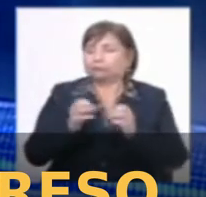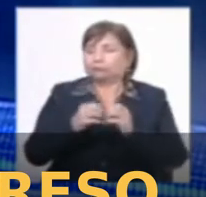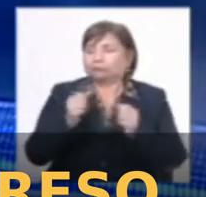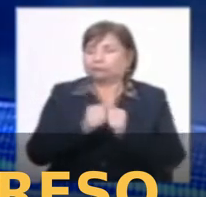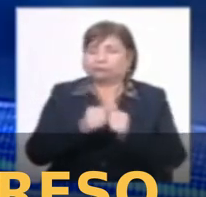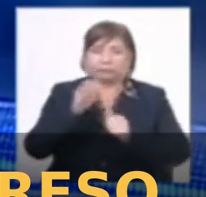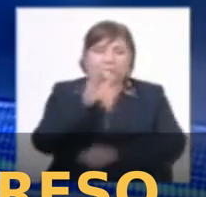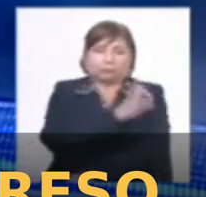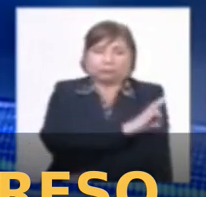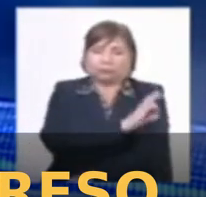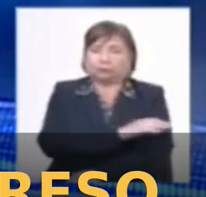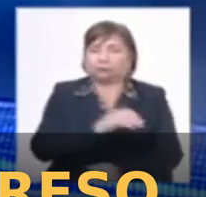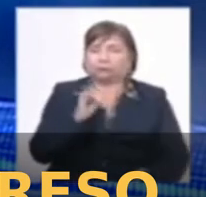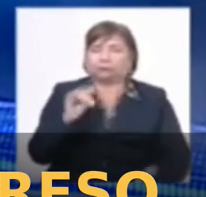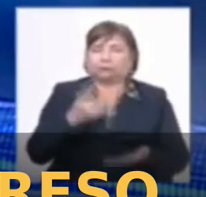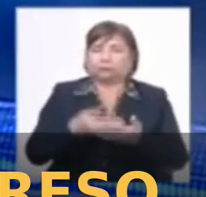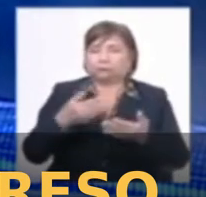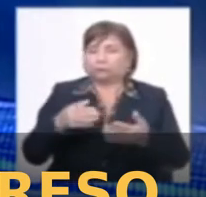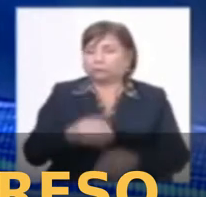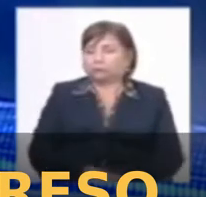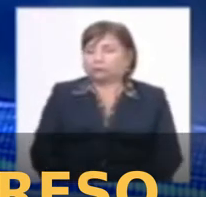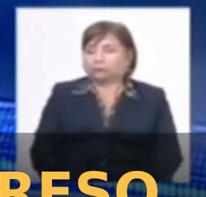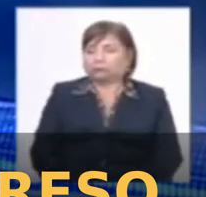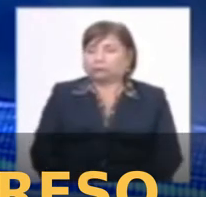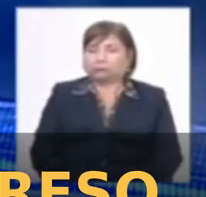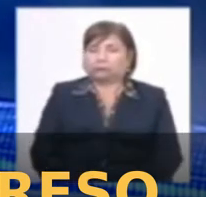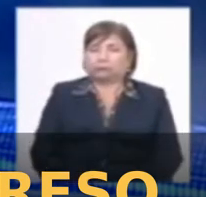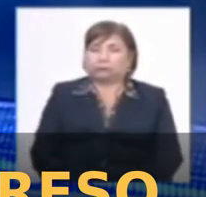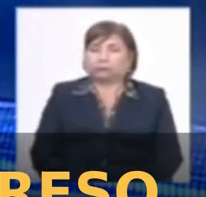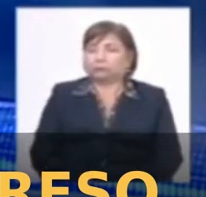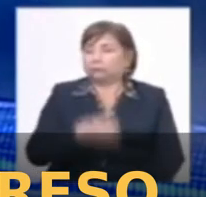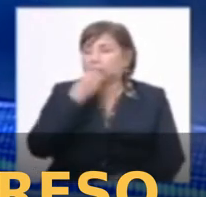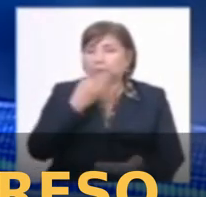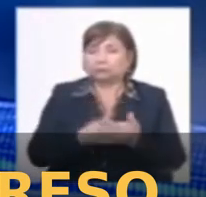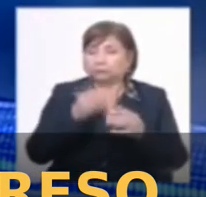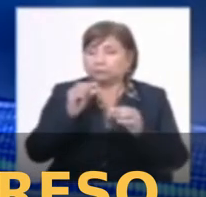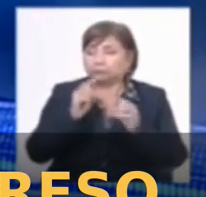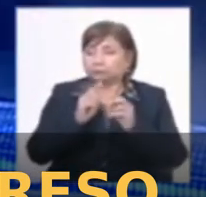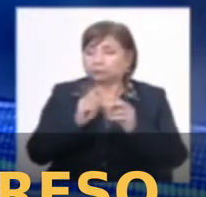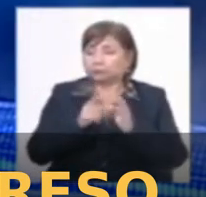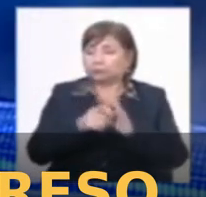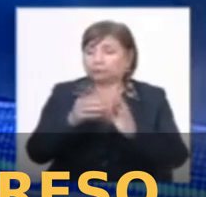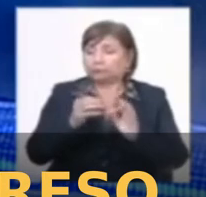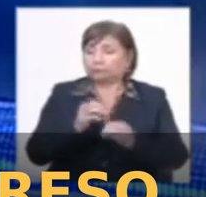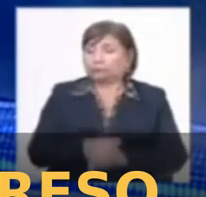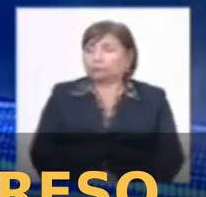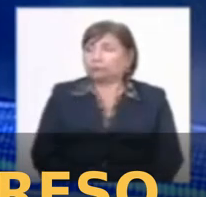de Fiscalización y Contraloría. Bien, nosotros a esta hora, señor director.